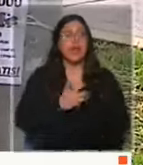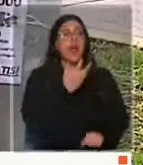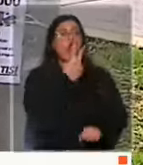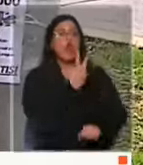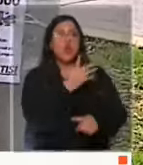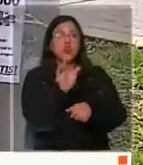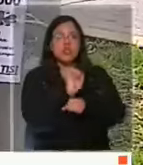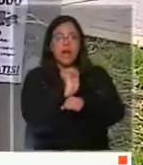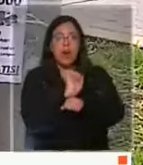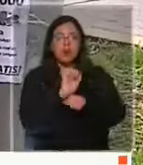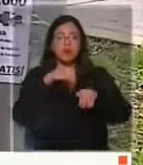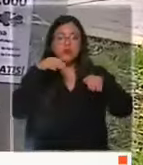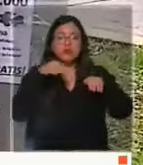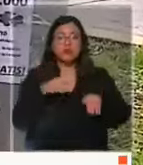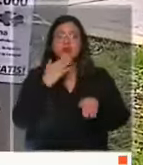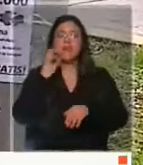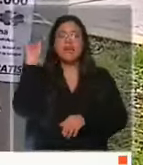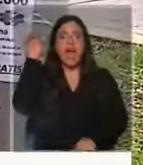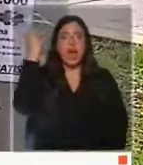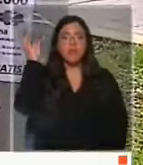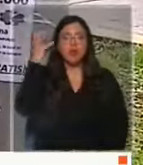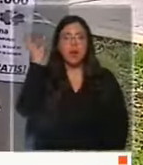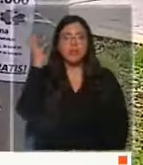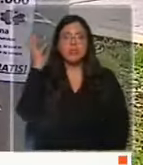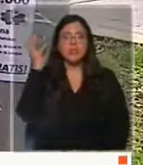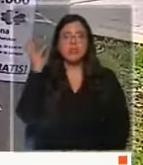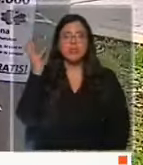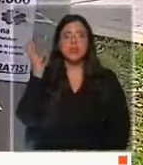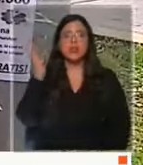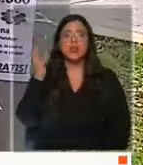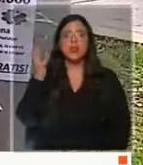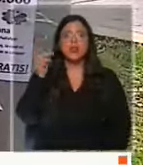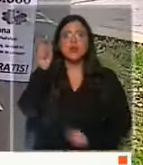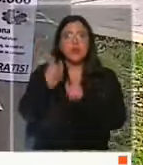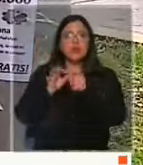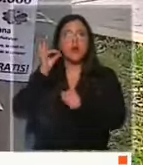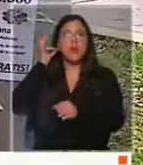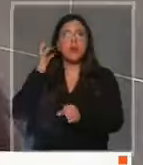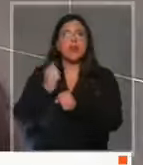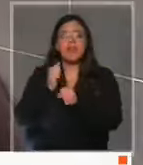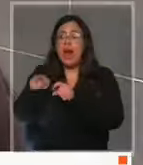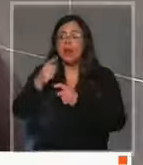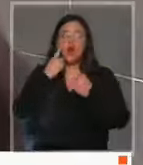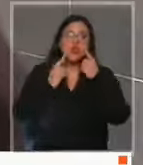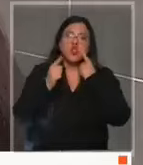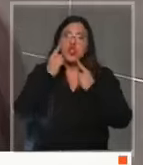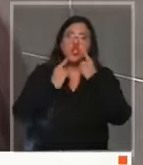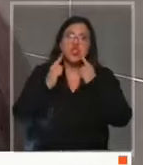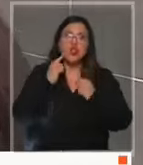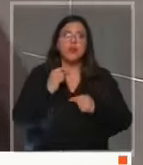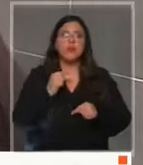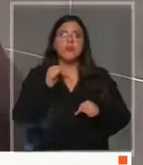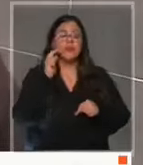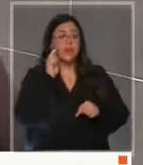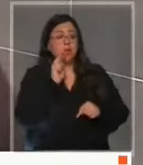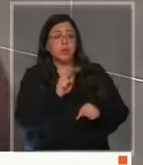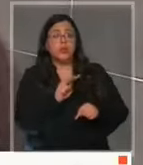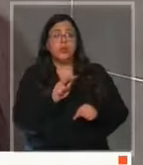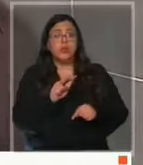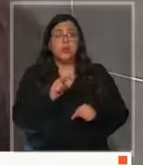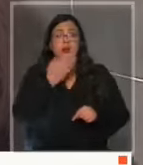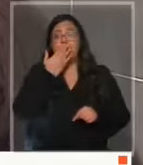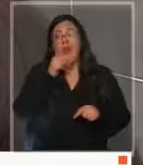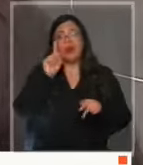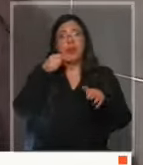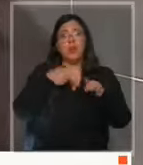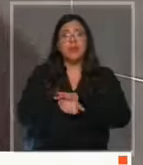patrullas, estaba la ambulancia y unas niñas que trabajaban ahí llorando. Yo creo que al final mejor no intervenir, creo